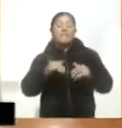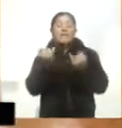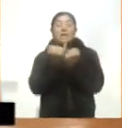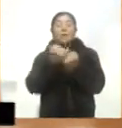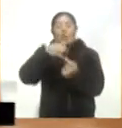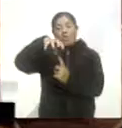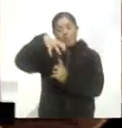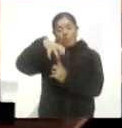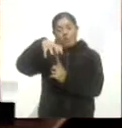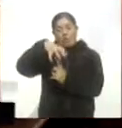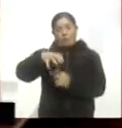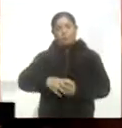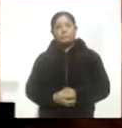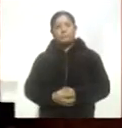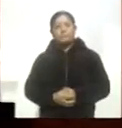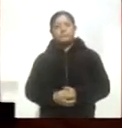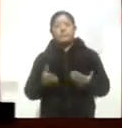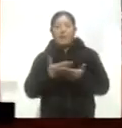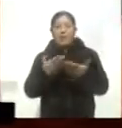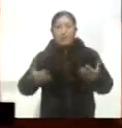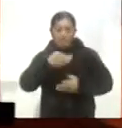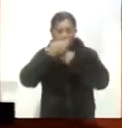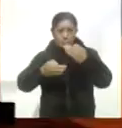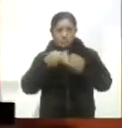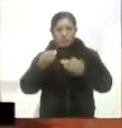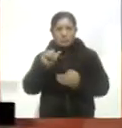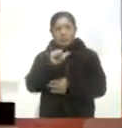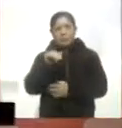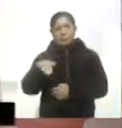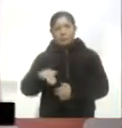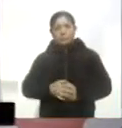Z. Adán Morales, Ahora Noticias.